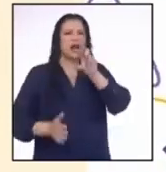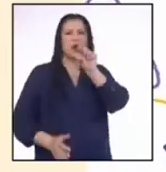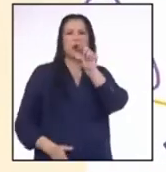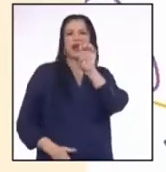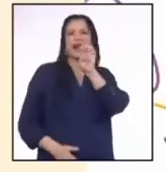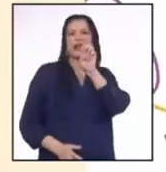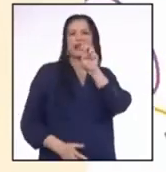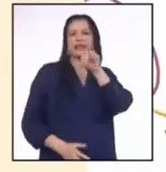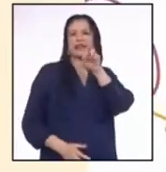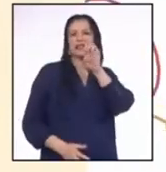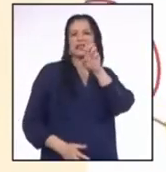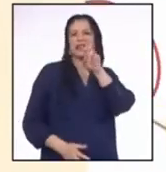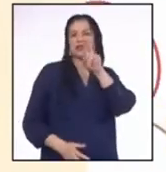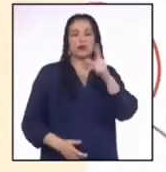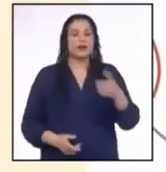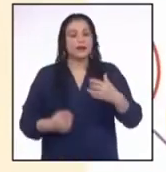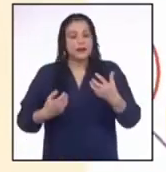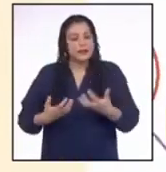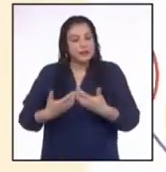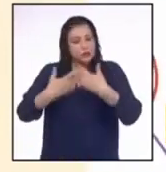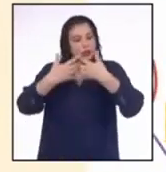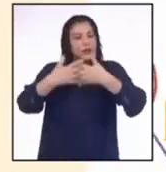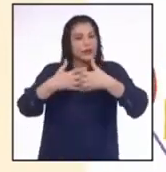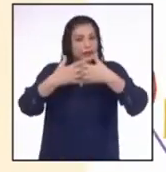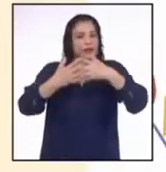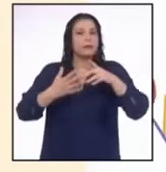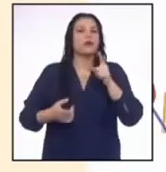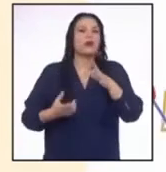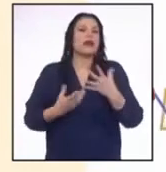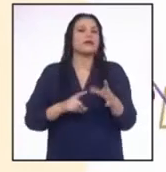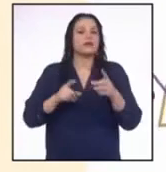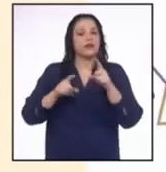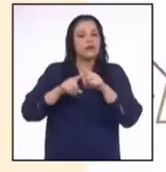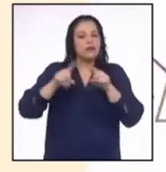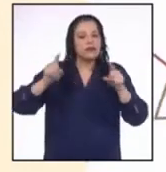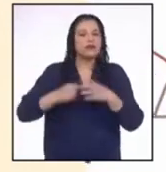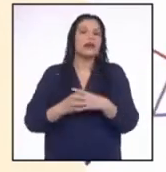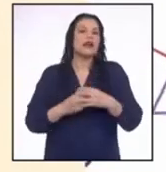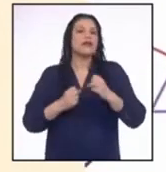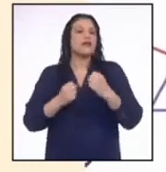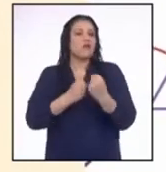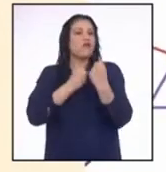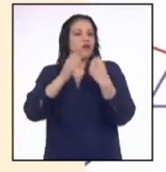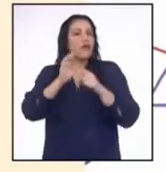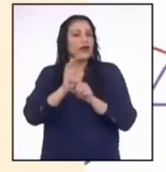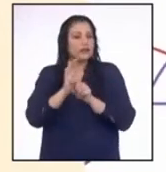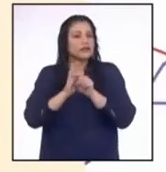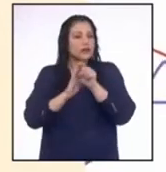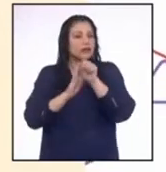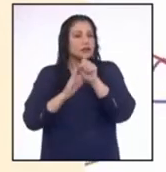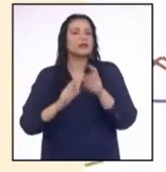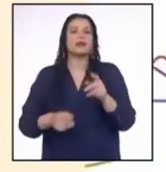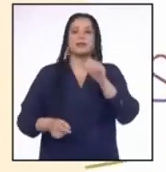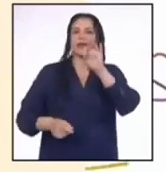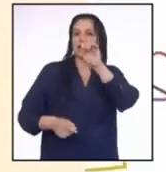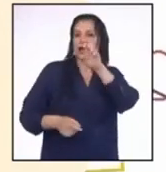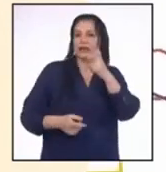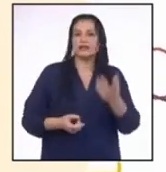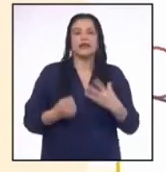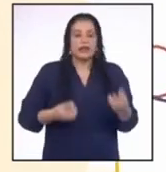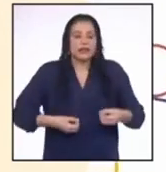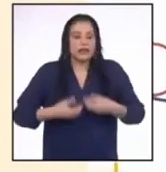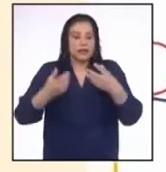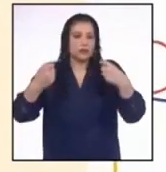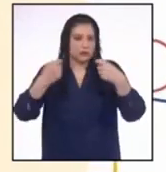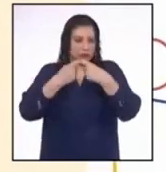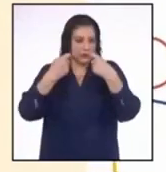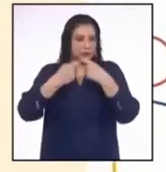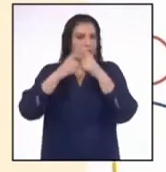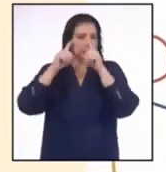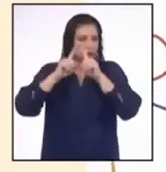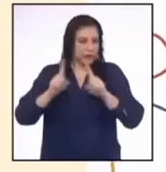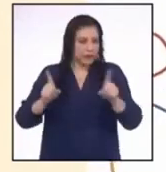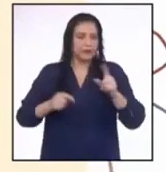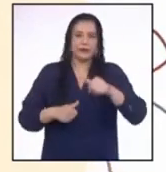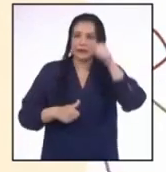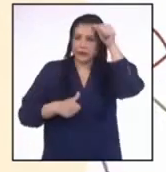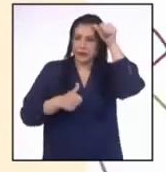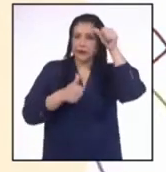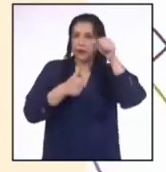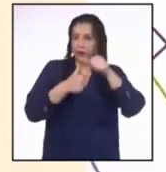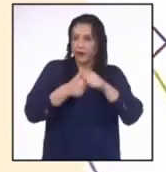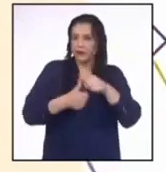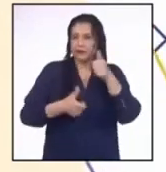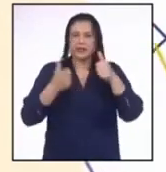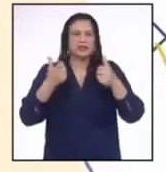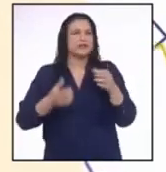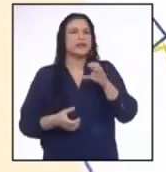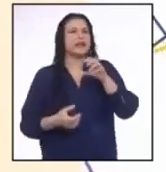El generador es un equipo que mantiene una diferencia de potencial entre sus terminales, generando corriente alterna. ¿Recuerdan qué